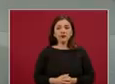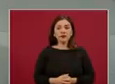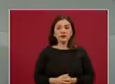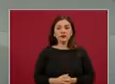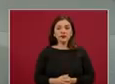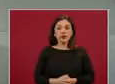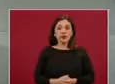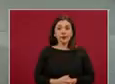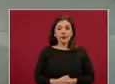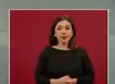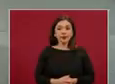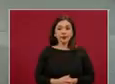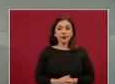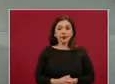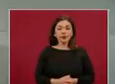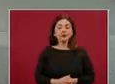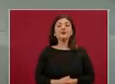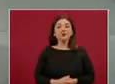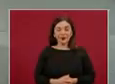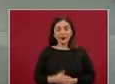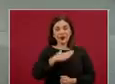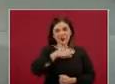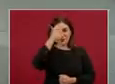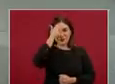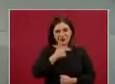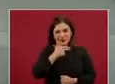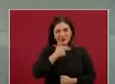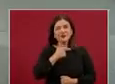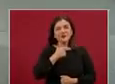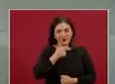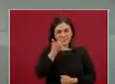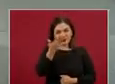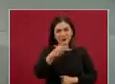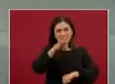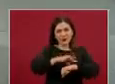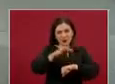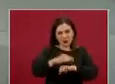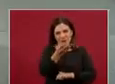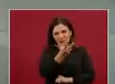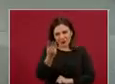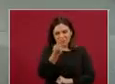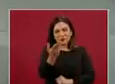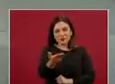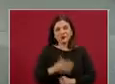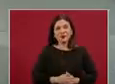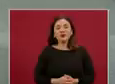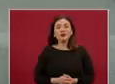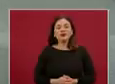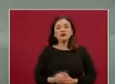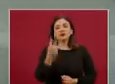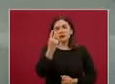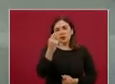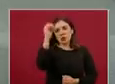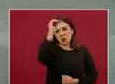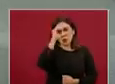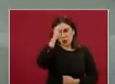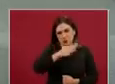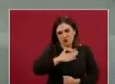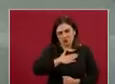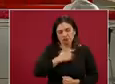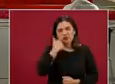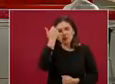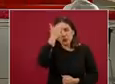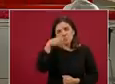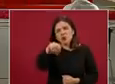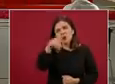Muchas gracias. Hola, buenas noches. Buenas noches, doctor. Buenas noches, doctores. 2 comentarios y me gustaría saber